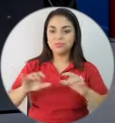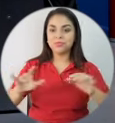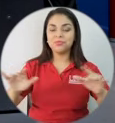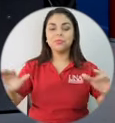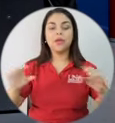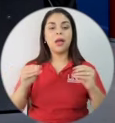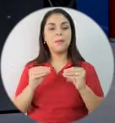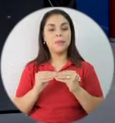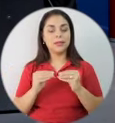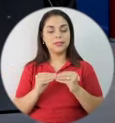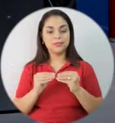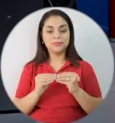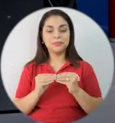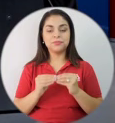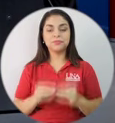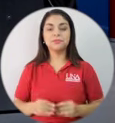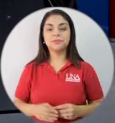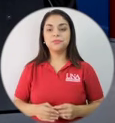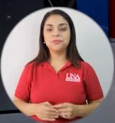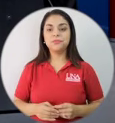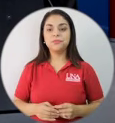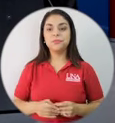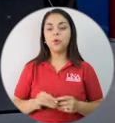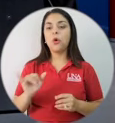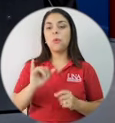esto genere una